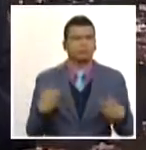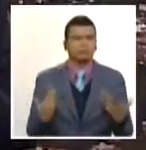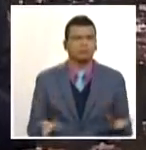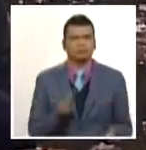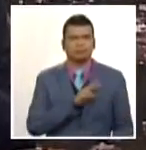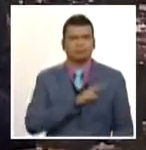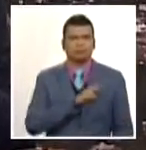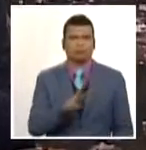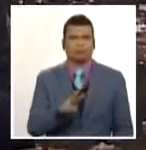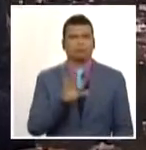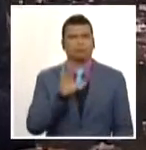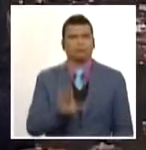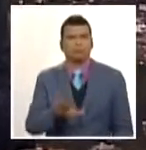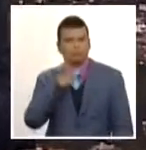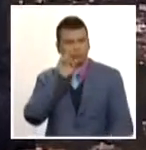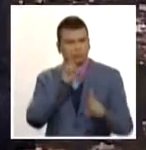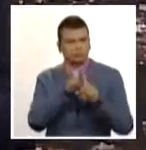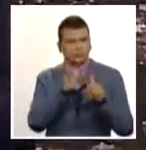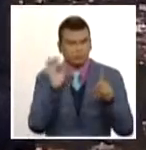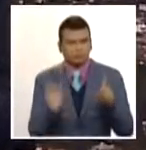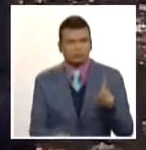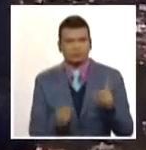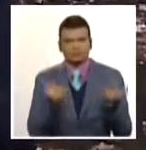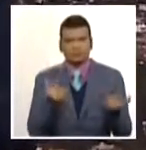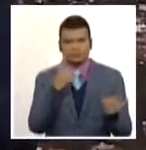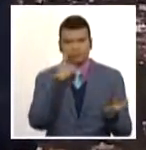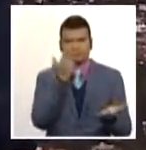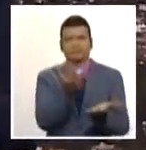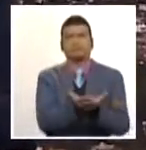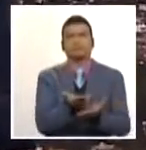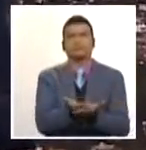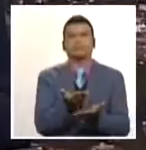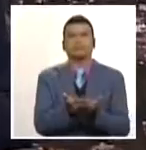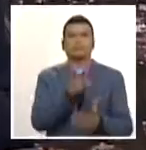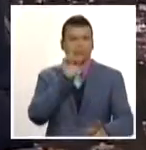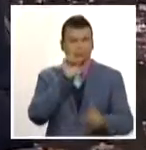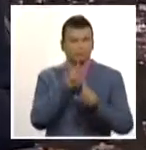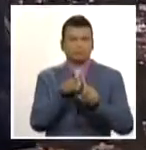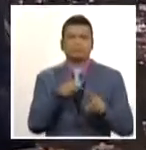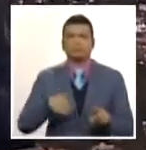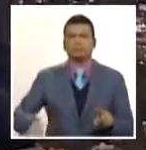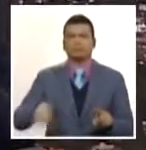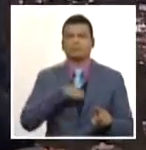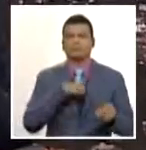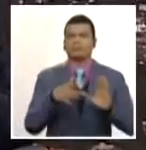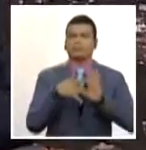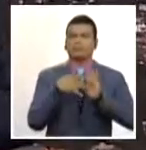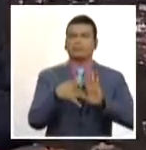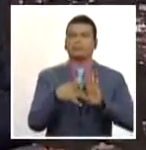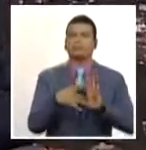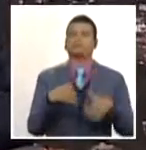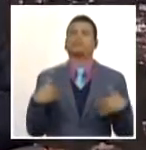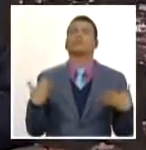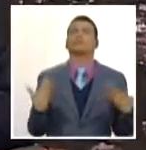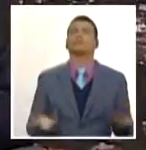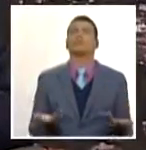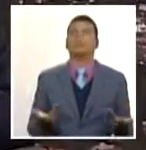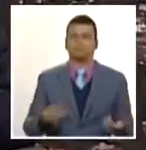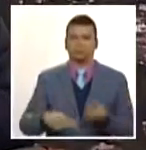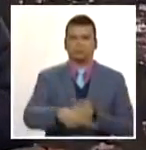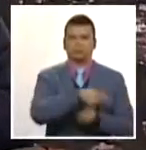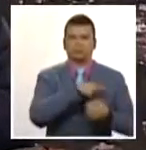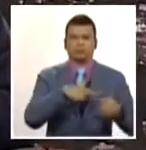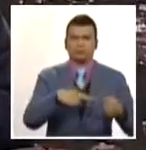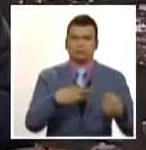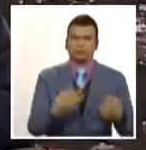Valle le debe apostar, y este es, digamos, el escenario que queremos construir con los vallecaucanos. ¿Cómo construir una región global